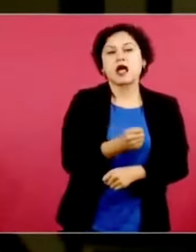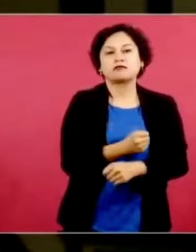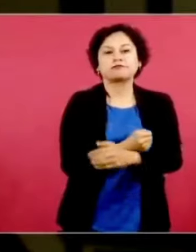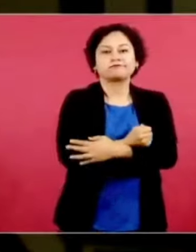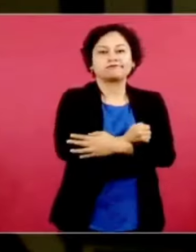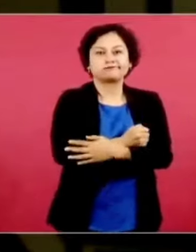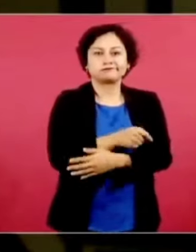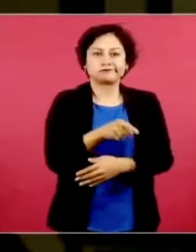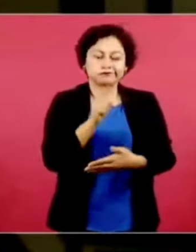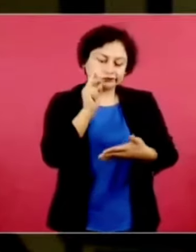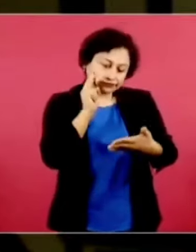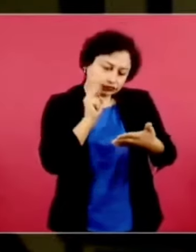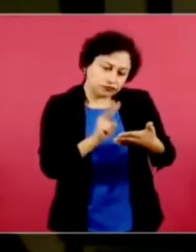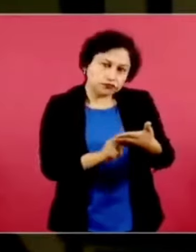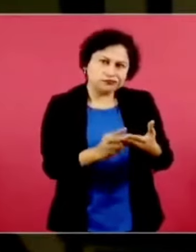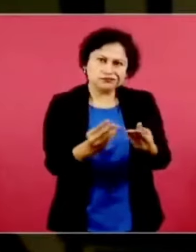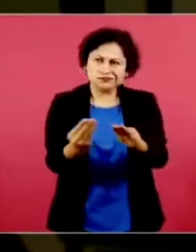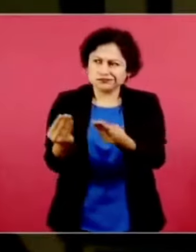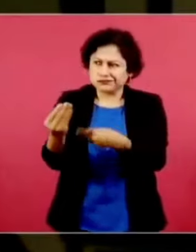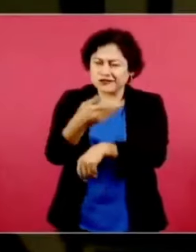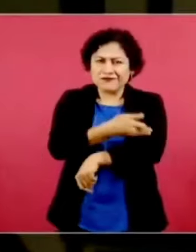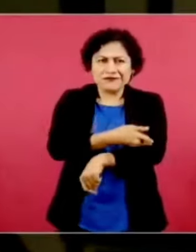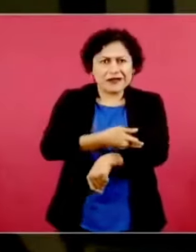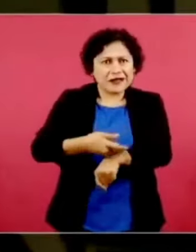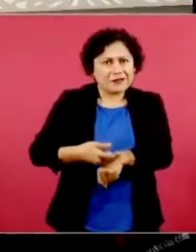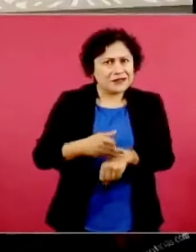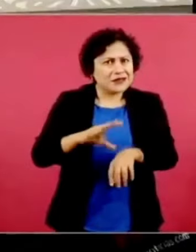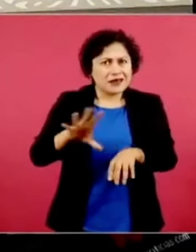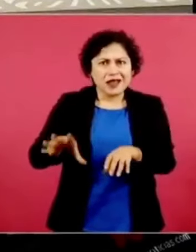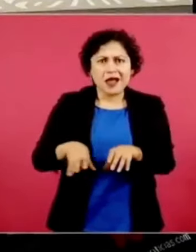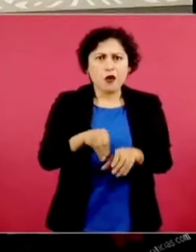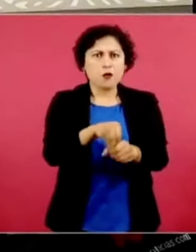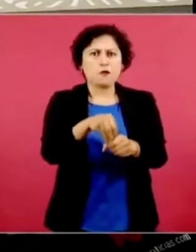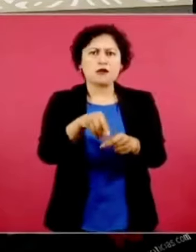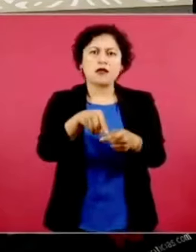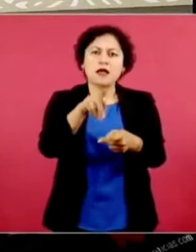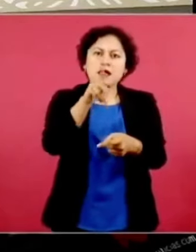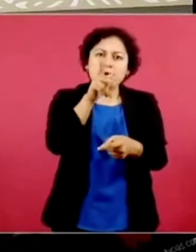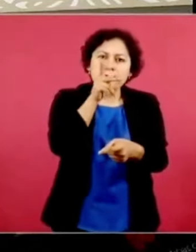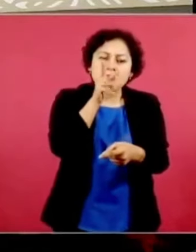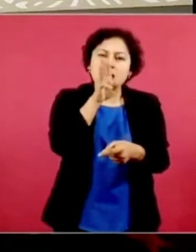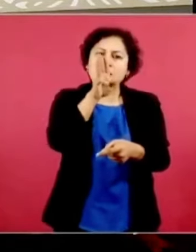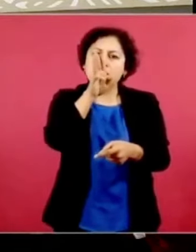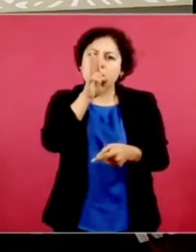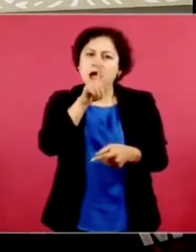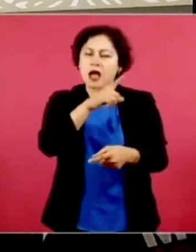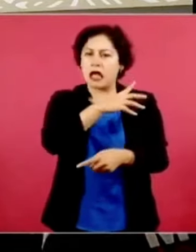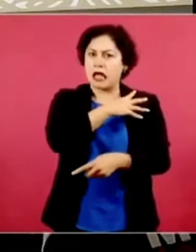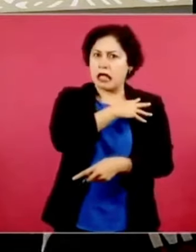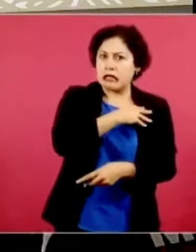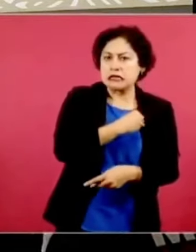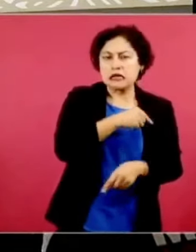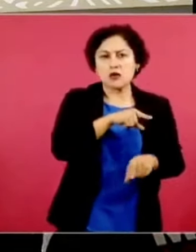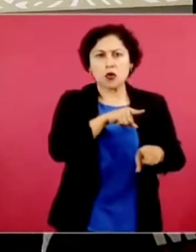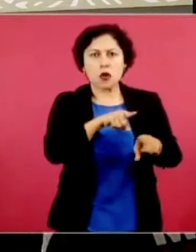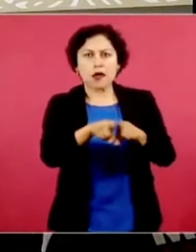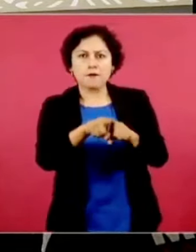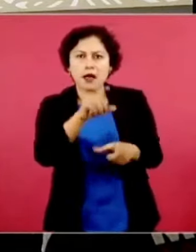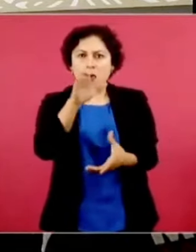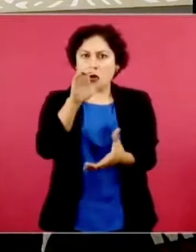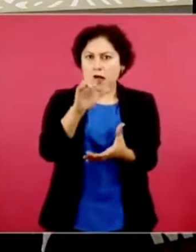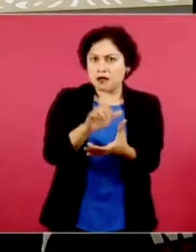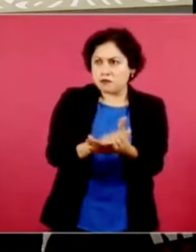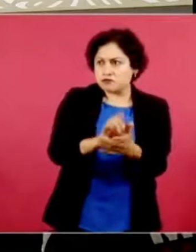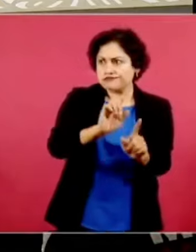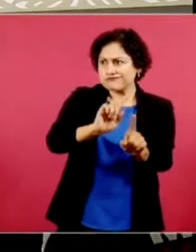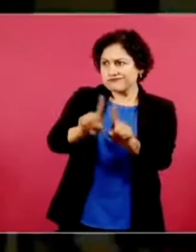completas, padres, madres, hijos, hermanos, esposas, esposos. Hay casos